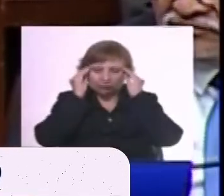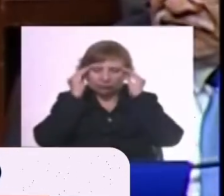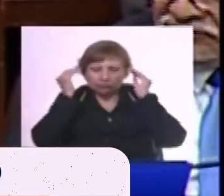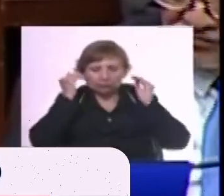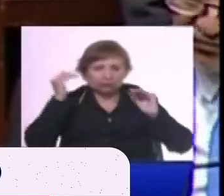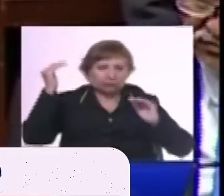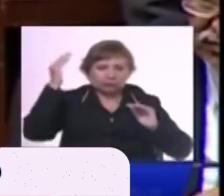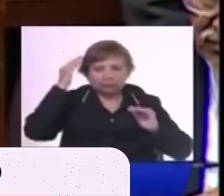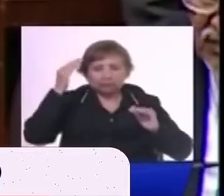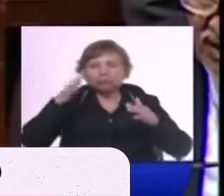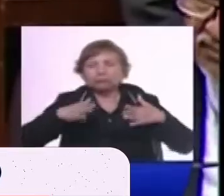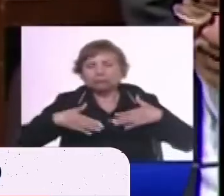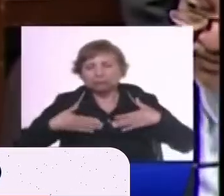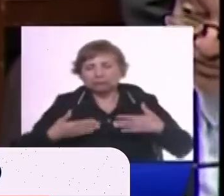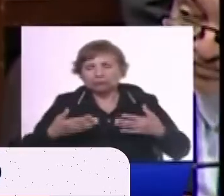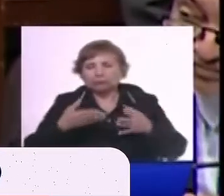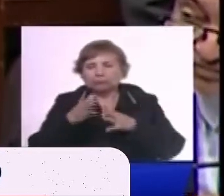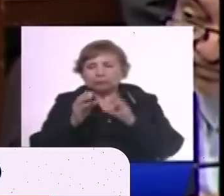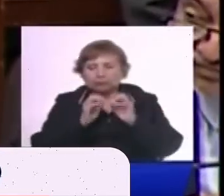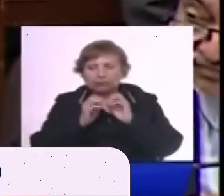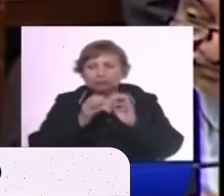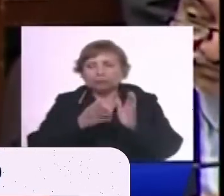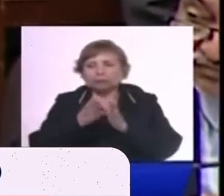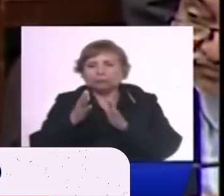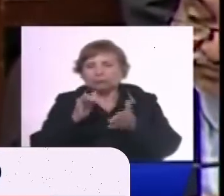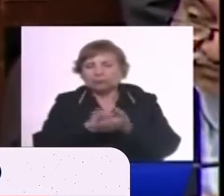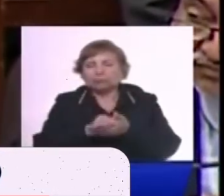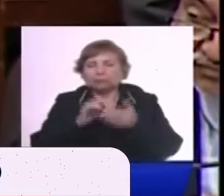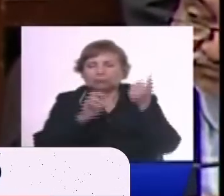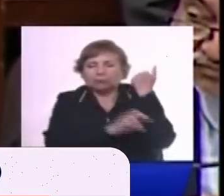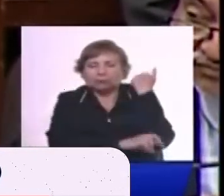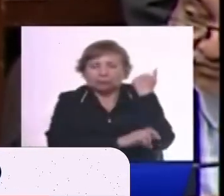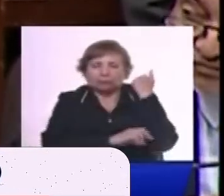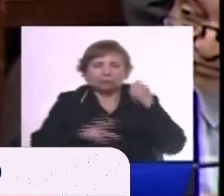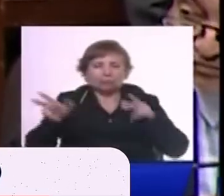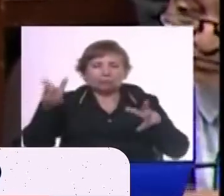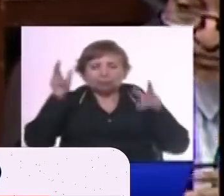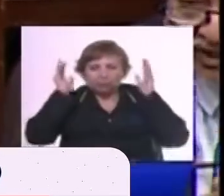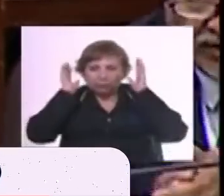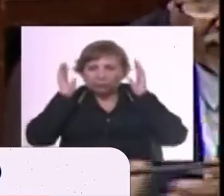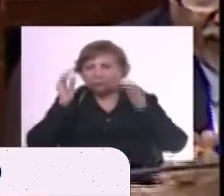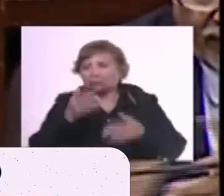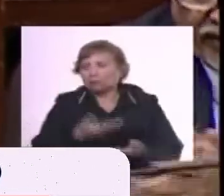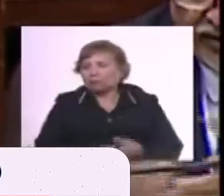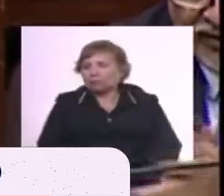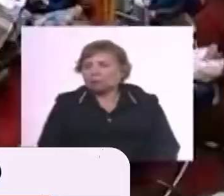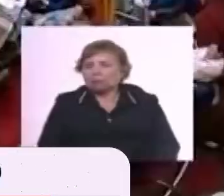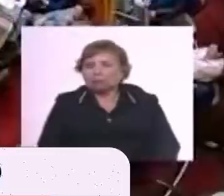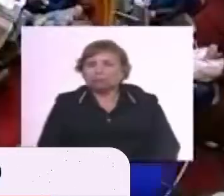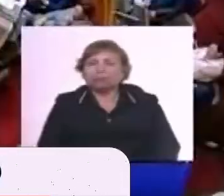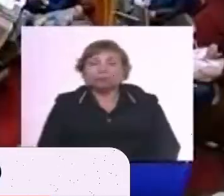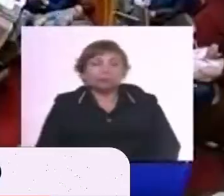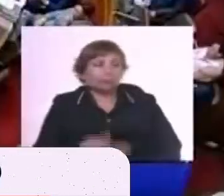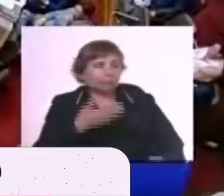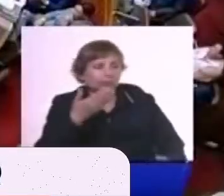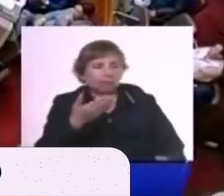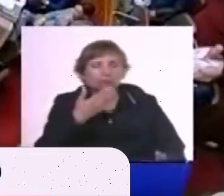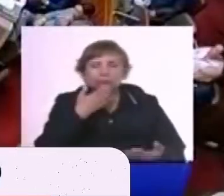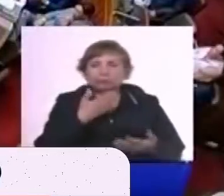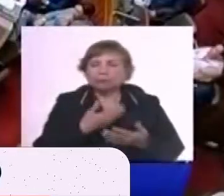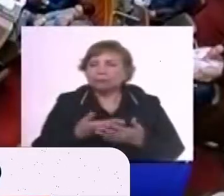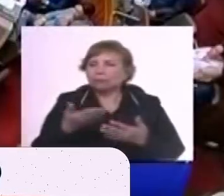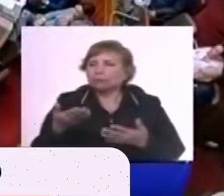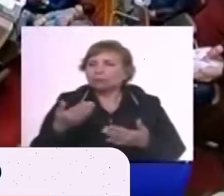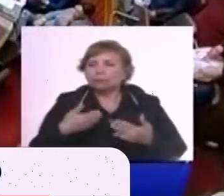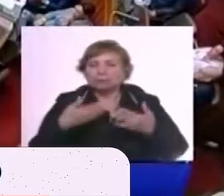madurez para poder encontrar una salida a un país que nos está escuchando. Gracias, presidente. Bien, señores congresistas,